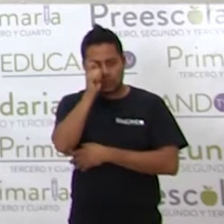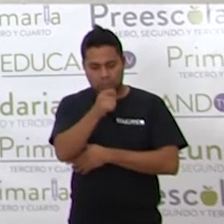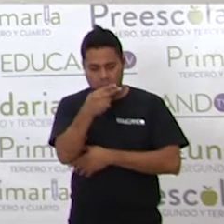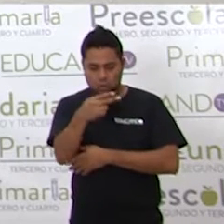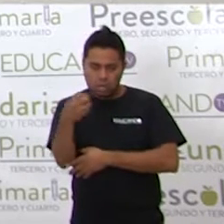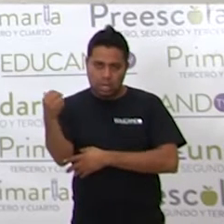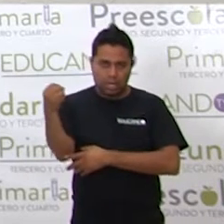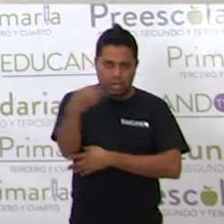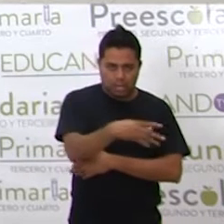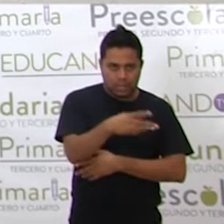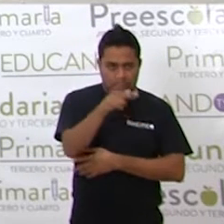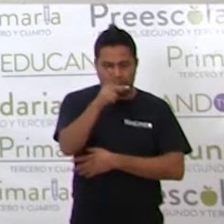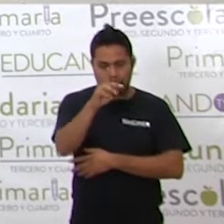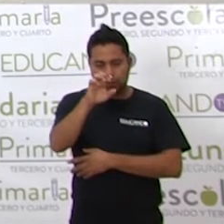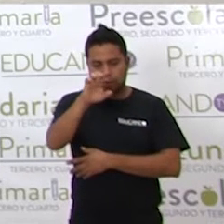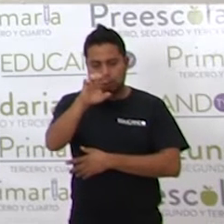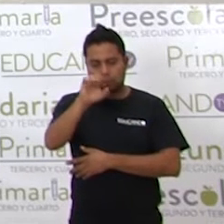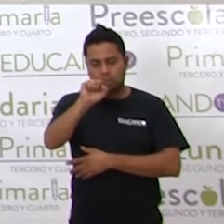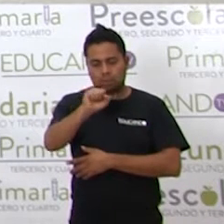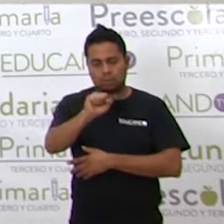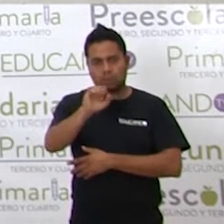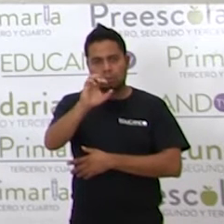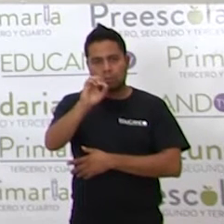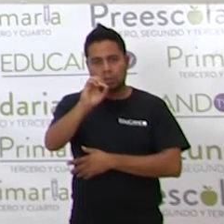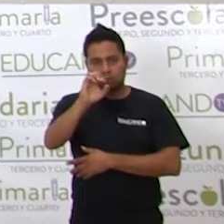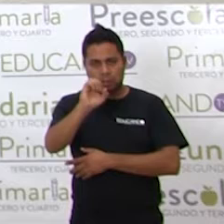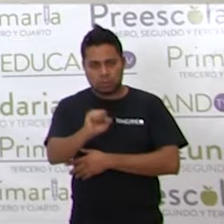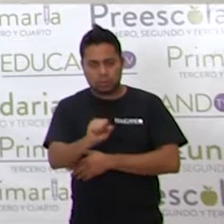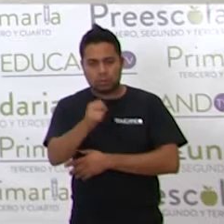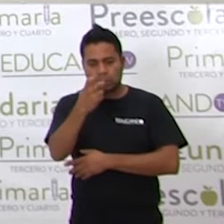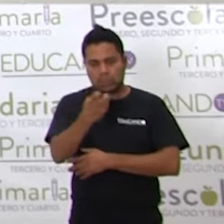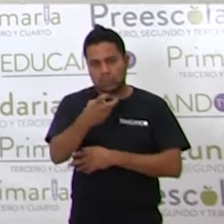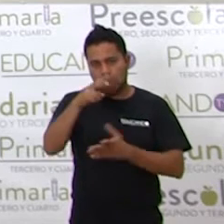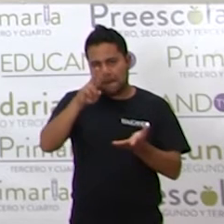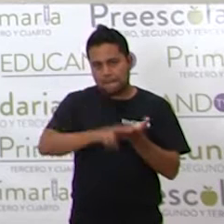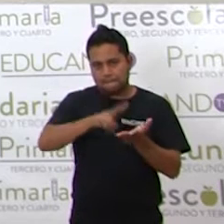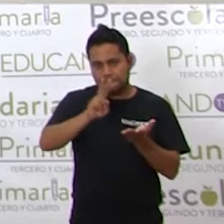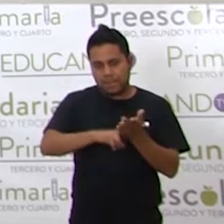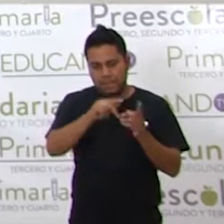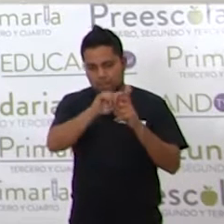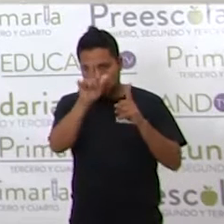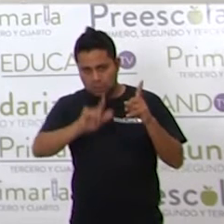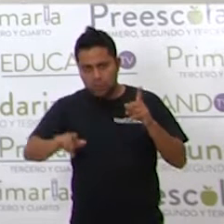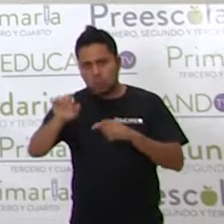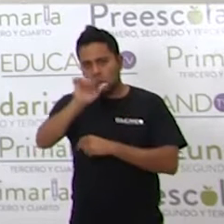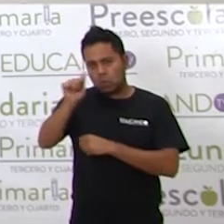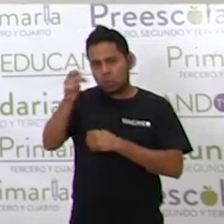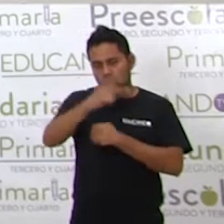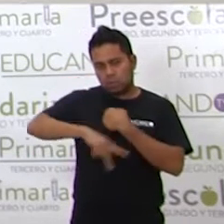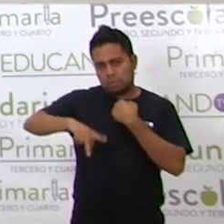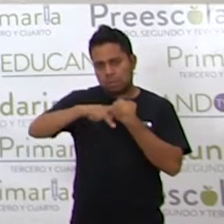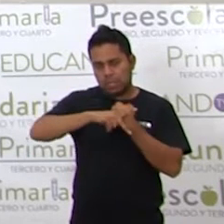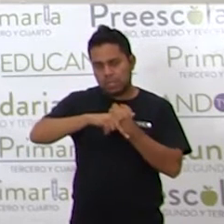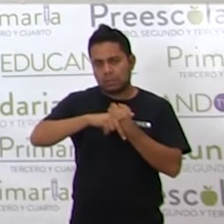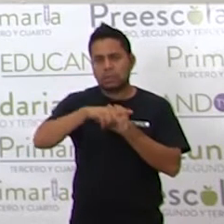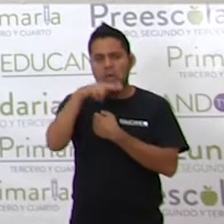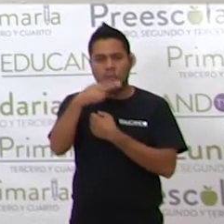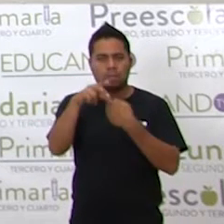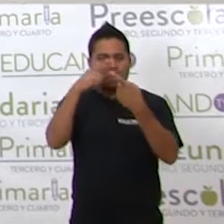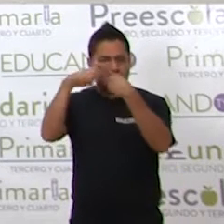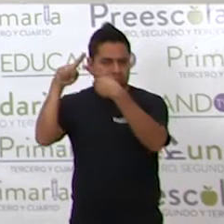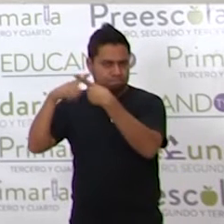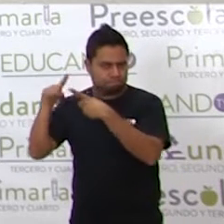porque así es la denominación de nuestra moneda. En otros países la llaman de diferentes